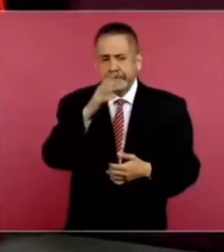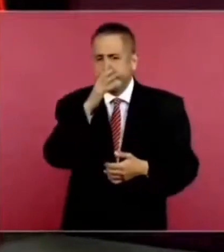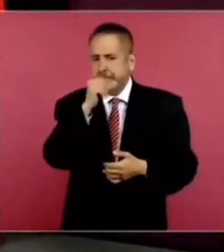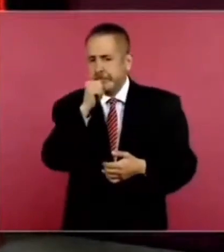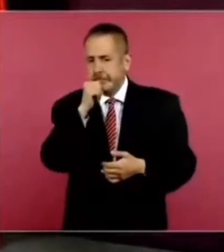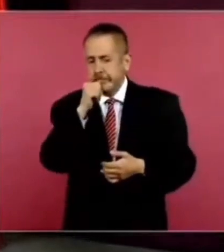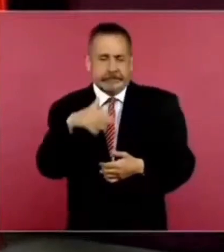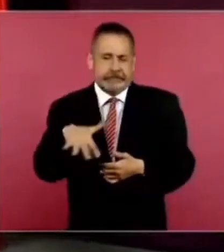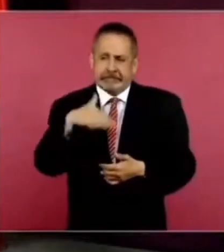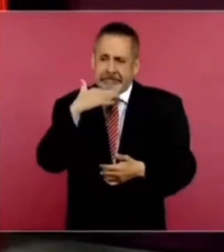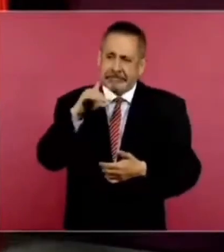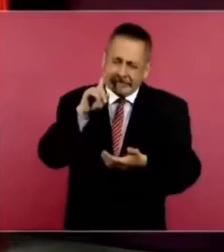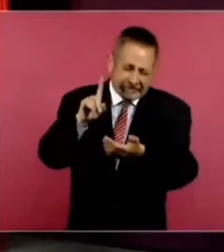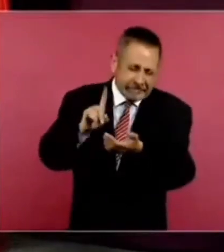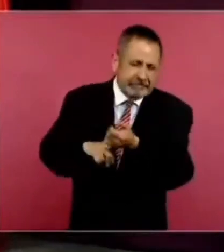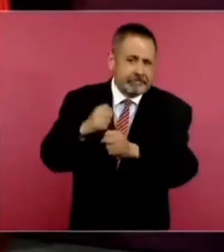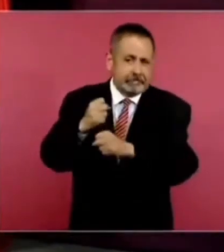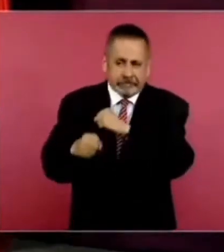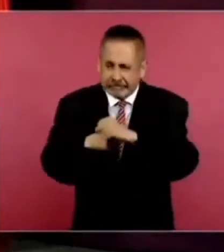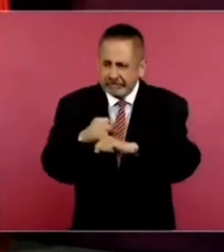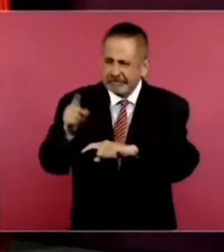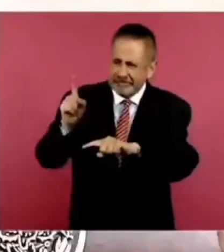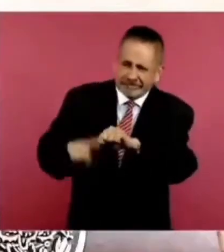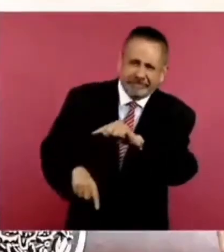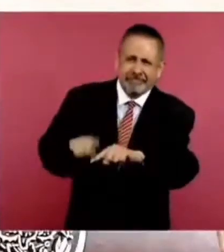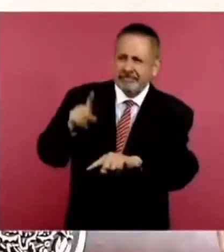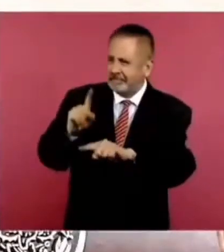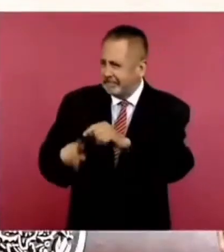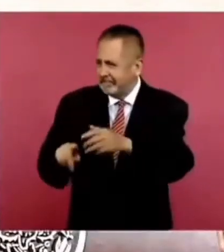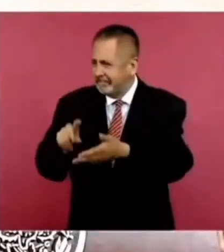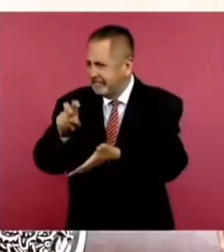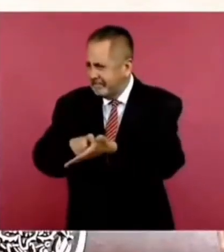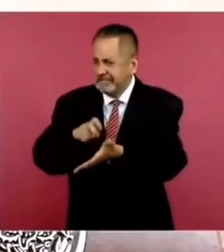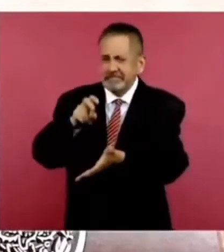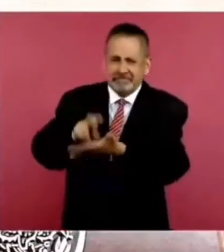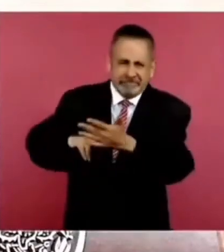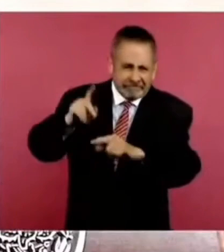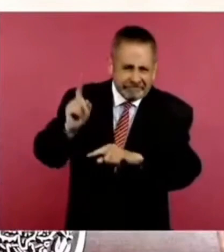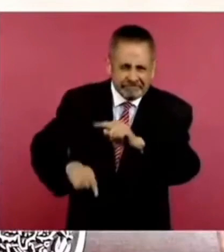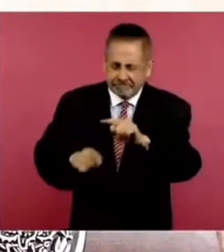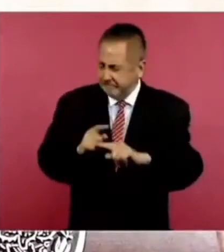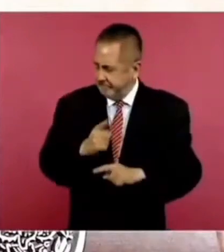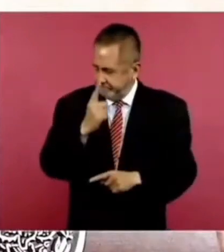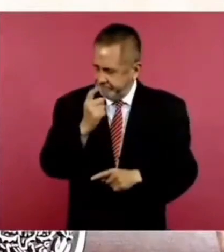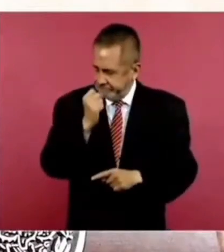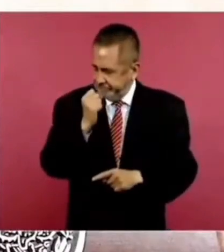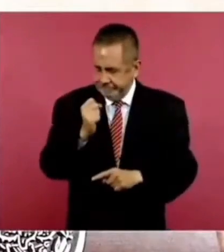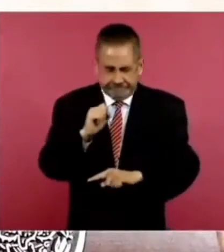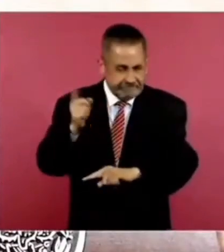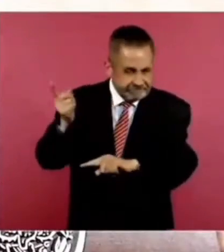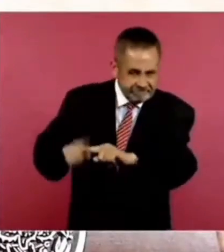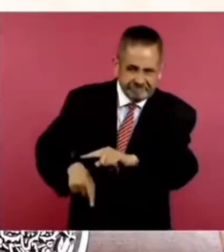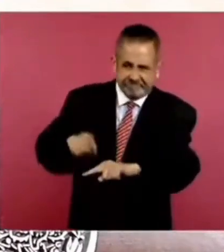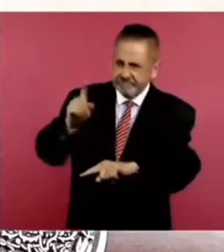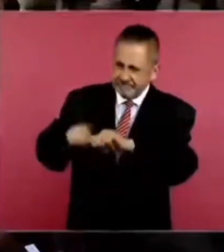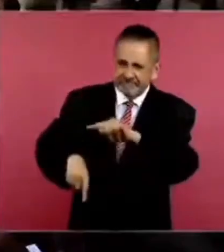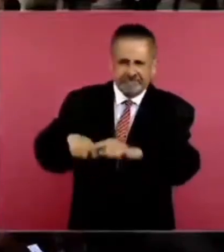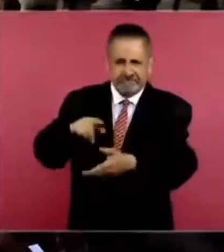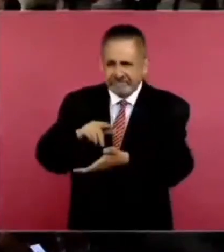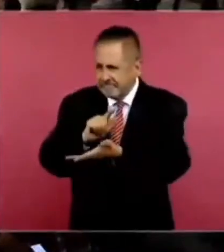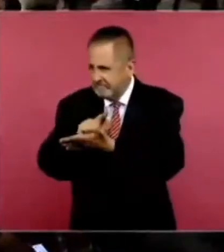pues lleva trabajo, exige de perseverancia y